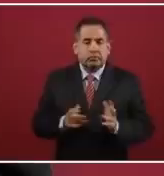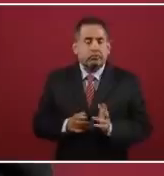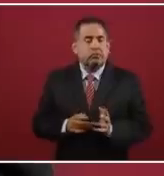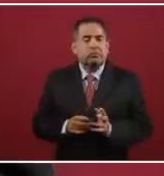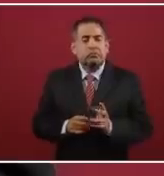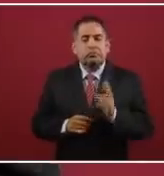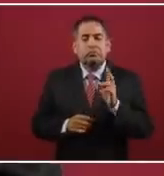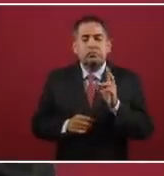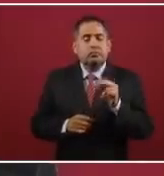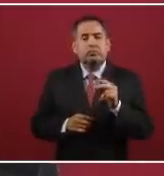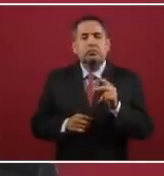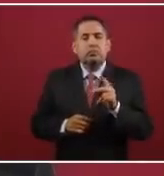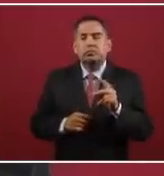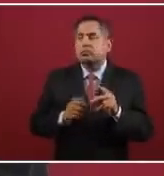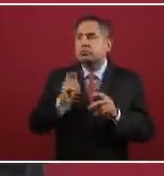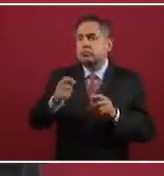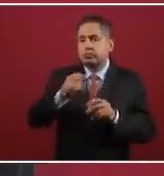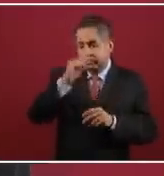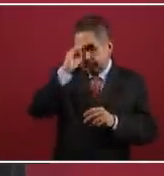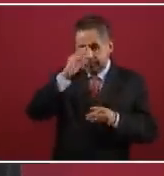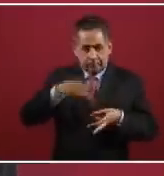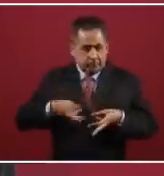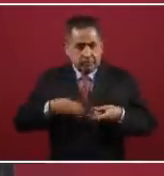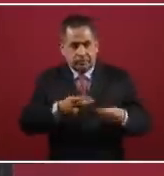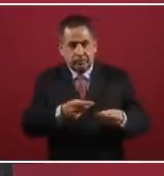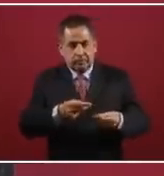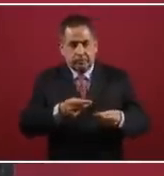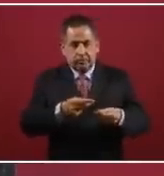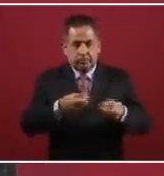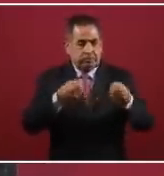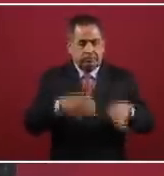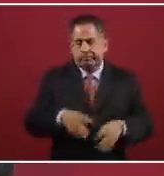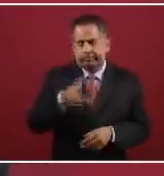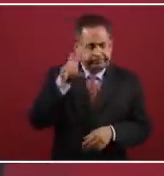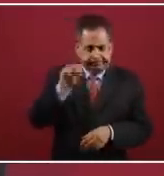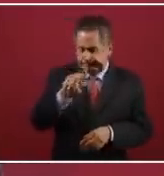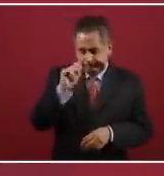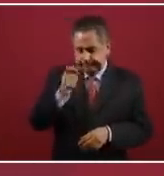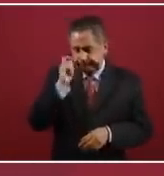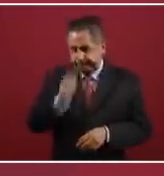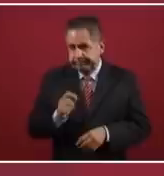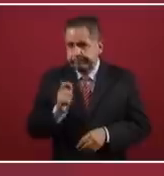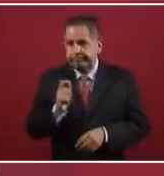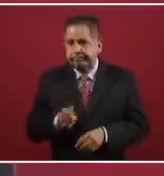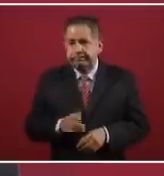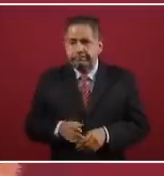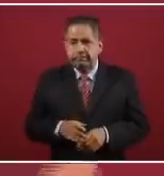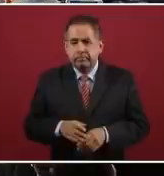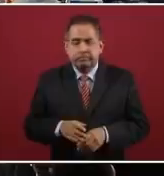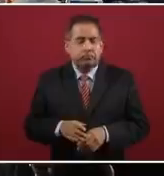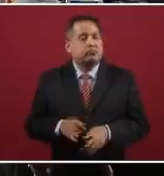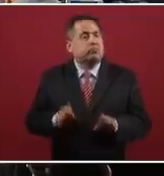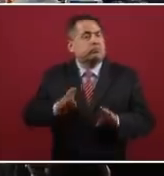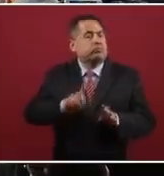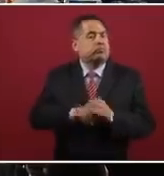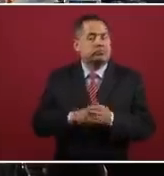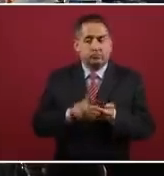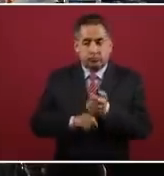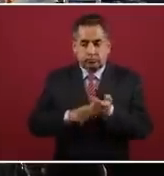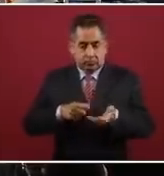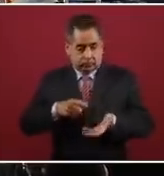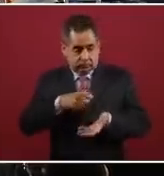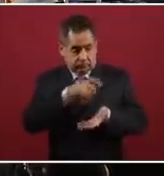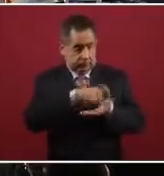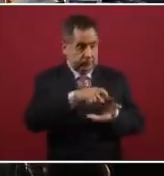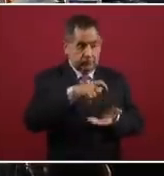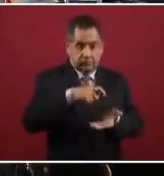es tanto pensar gasto como algo que se perdió. ¿Por qué? Por la sencilla razón de que la cosecha